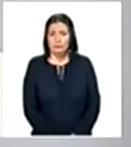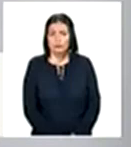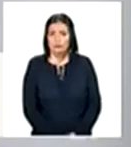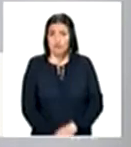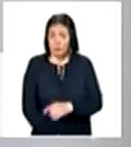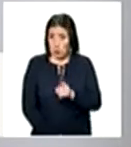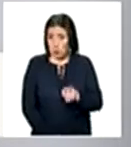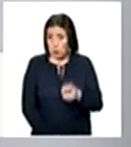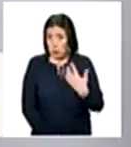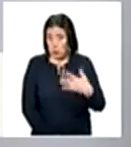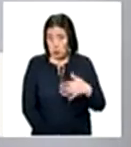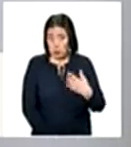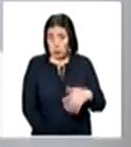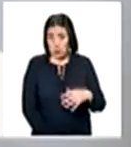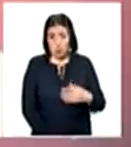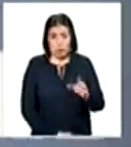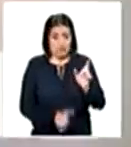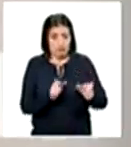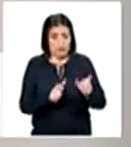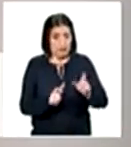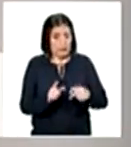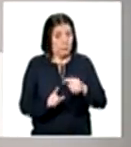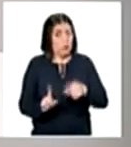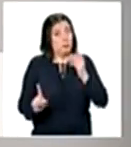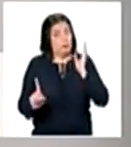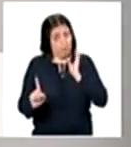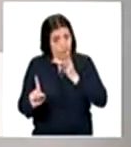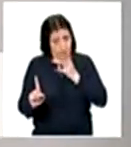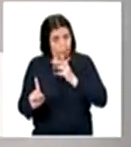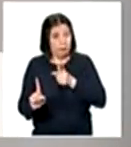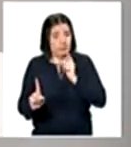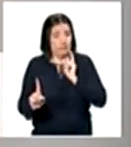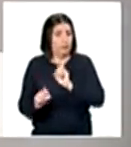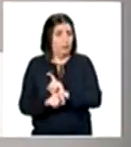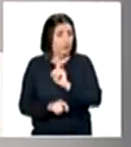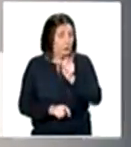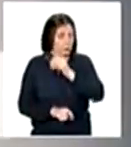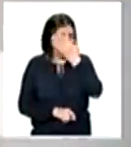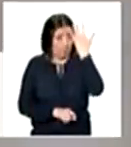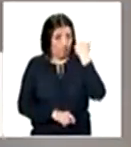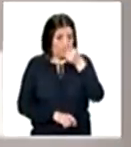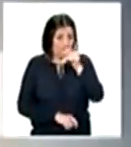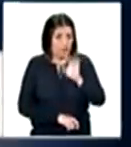Le dieron una lección que no olvidará jamás.